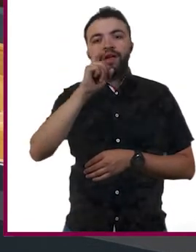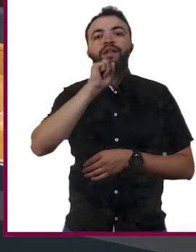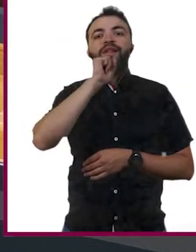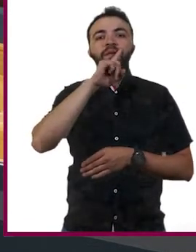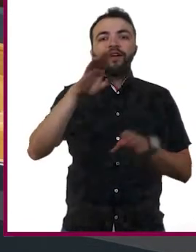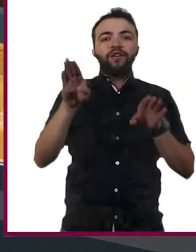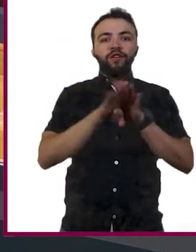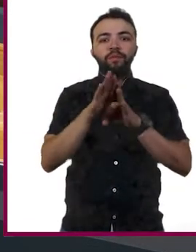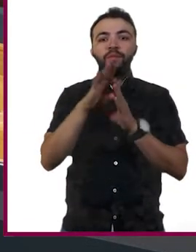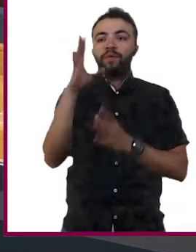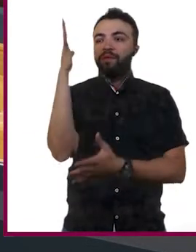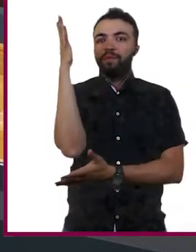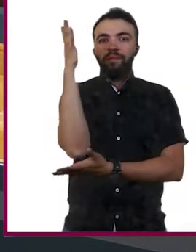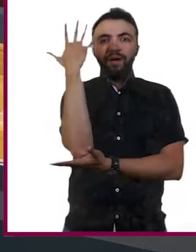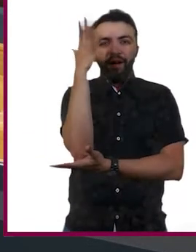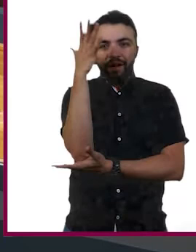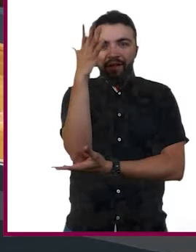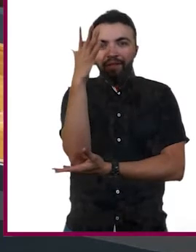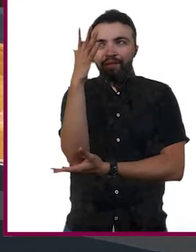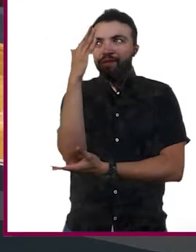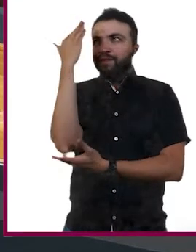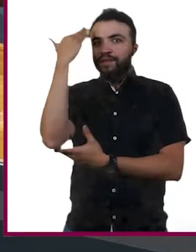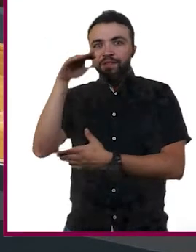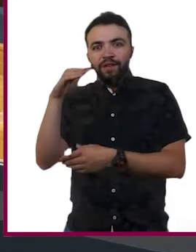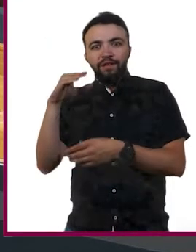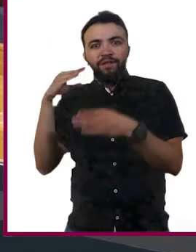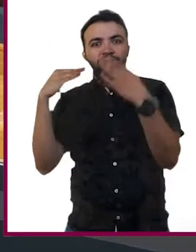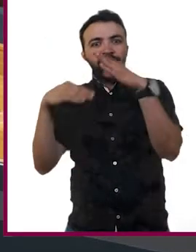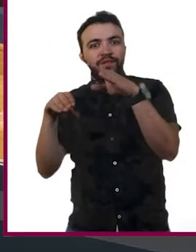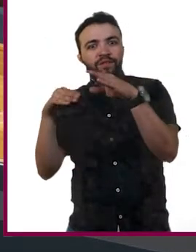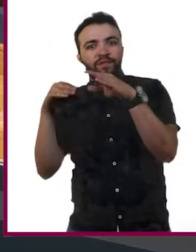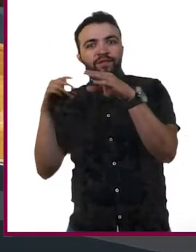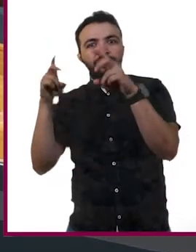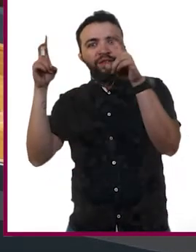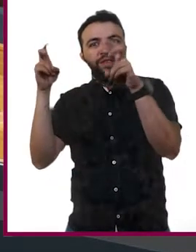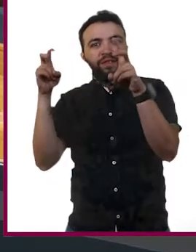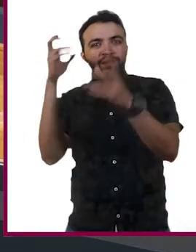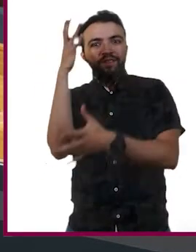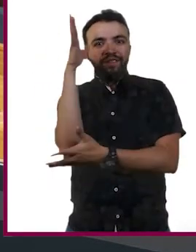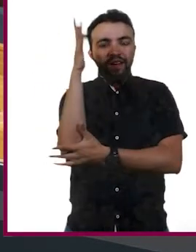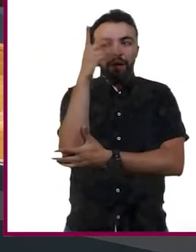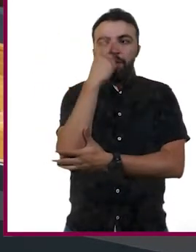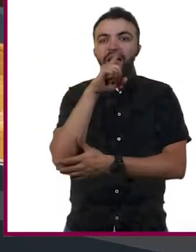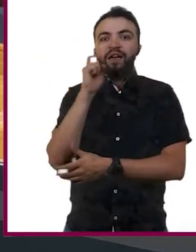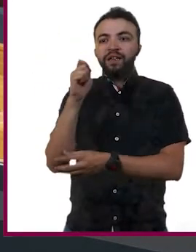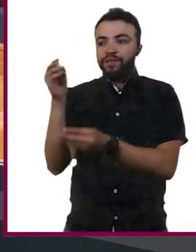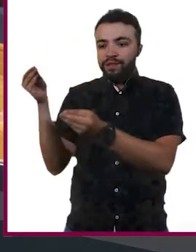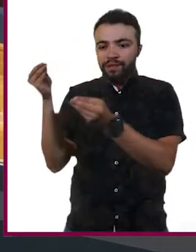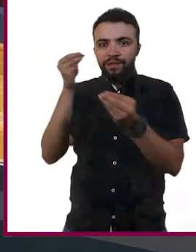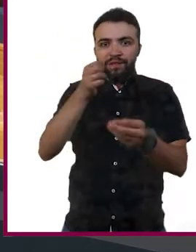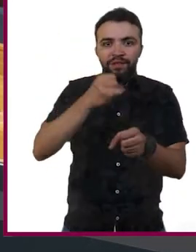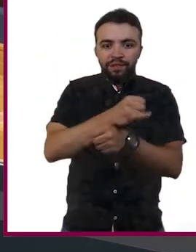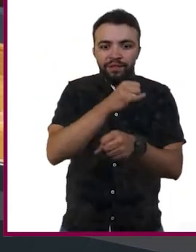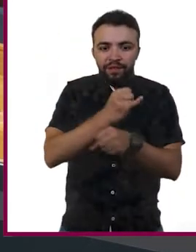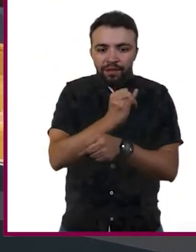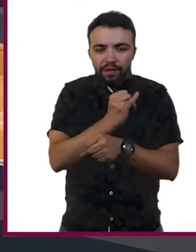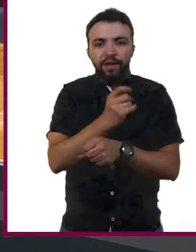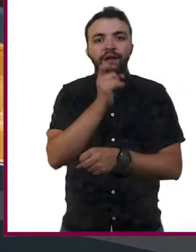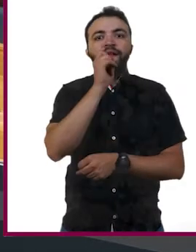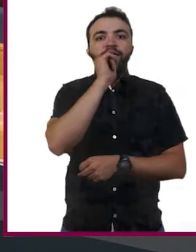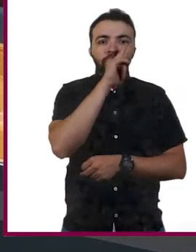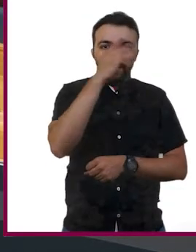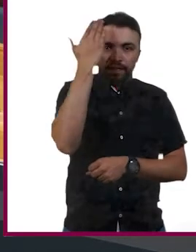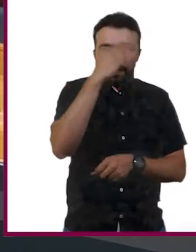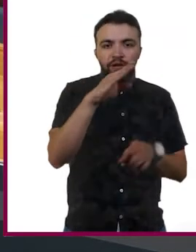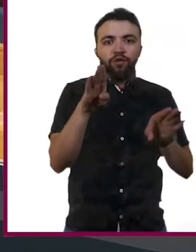la madera para poder distinguir las maderas. Es importante que sepa de música para saber cuál es una octava,